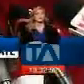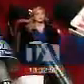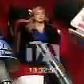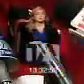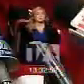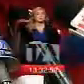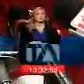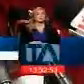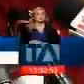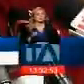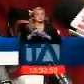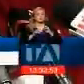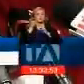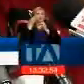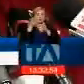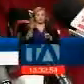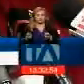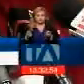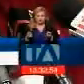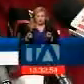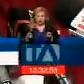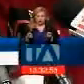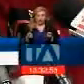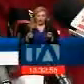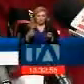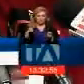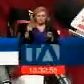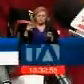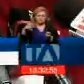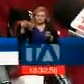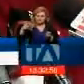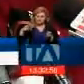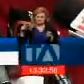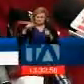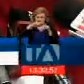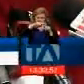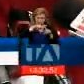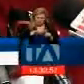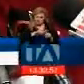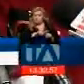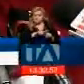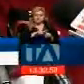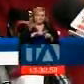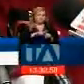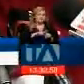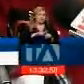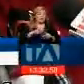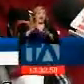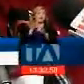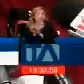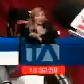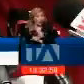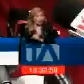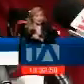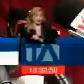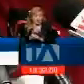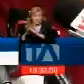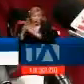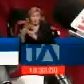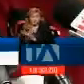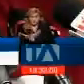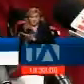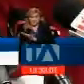Estamos examinando el informe. Tiene cosas muy positivas. Vamos a debatirlo finalmente esta noche. Hemos sido convocados por el presidente de la Comisión de